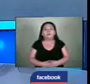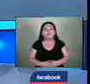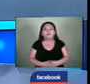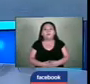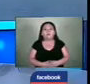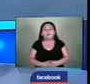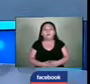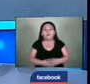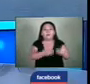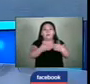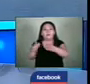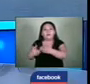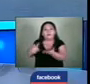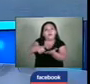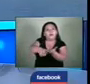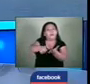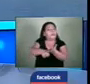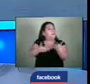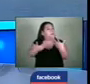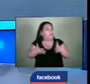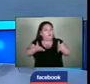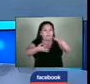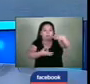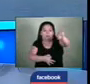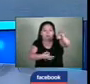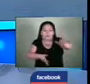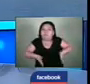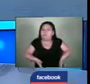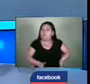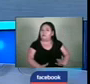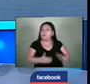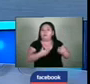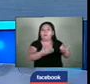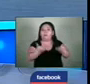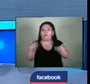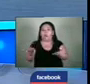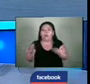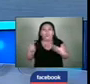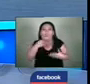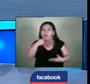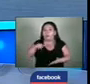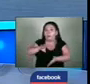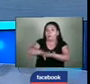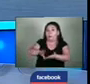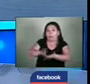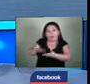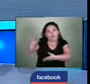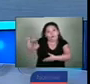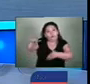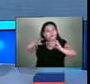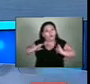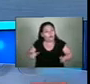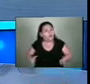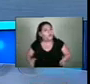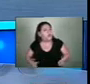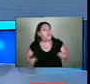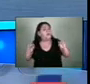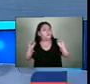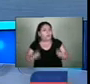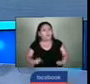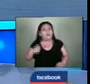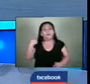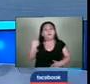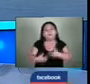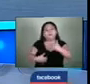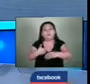Las alcaldías iniciaron la entrega de partidas de nacimiento a menores de edad. Los costos serán asumidos por el gobierno. Esto facilitará el proceso